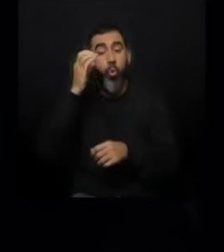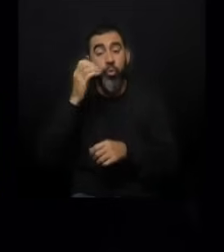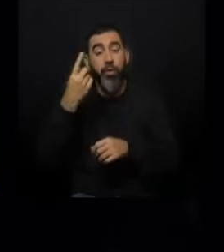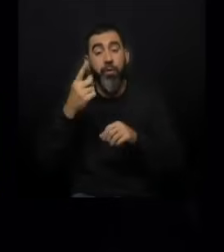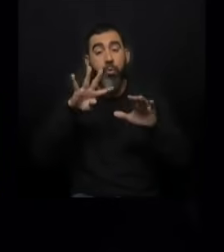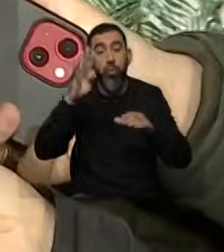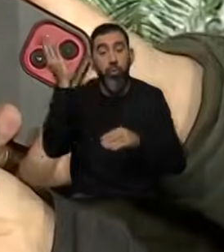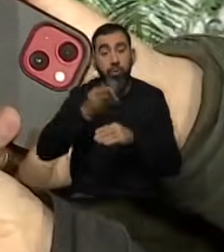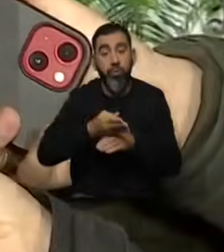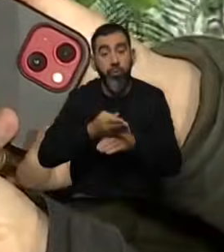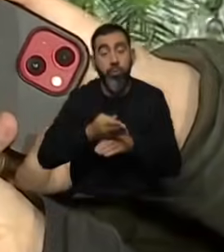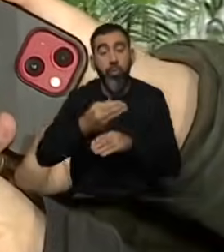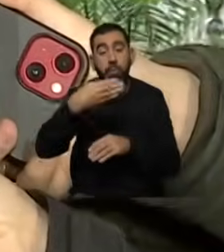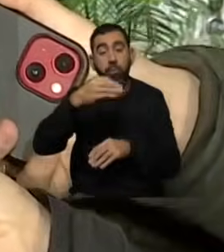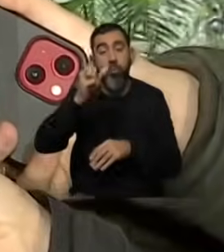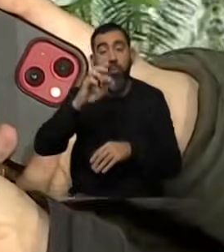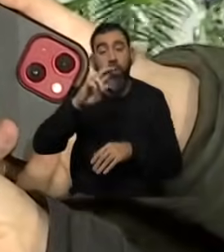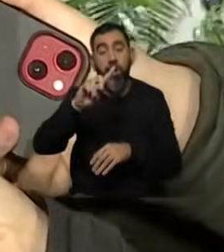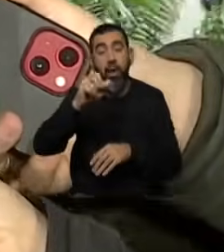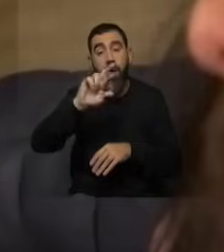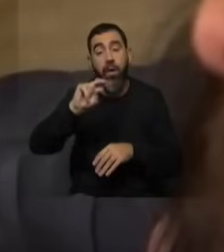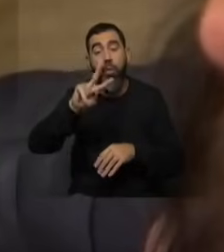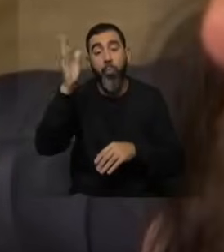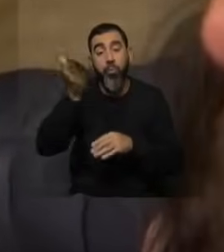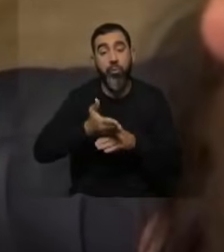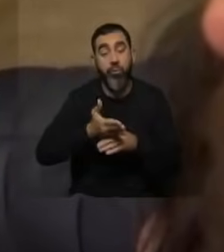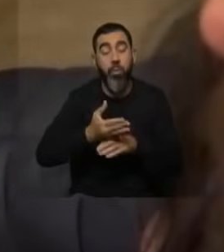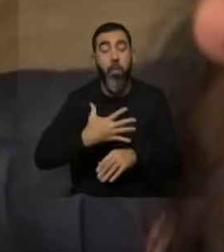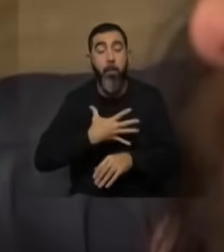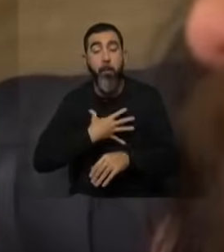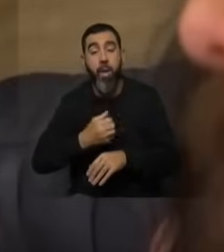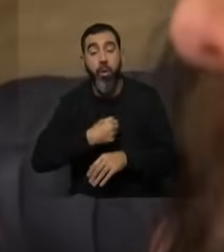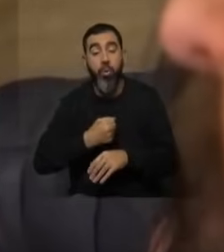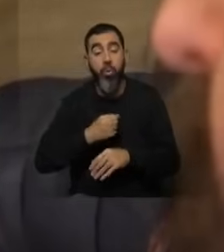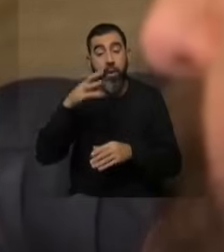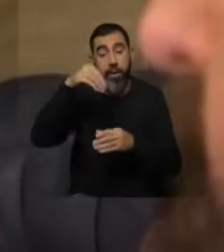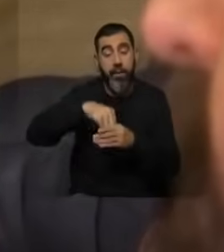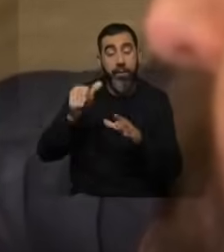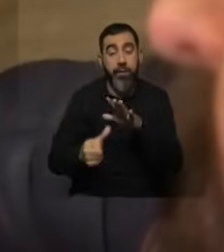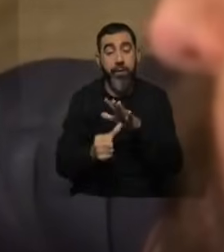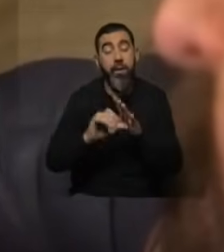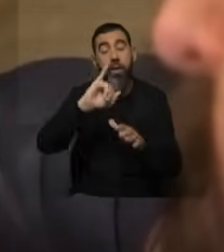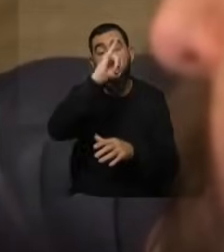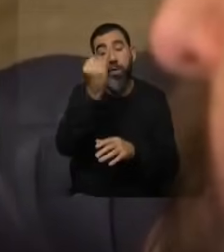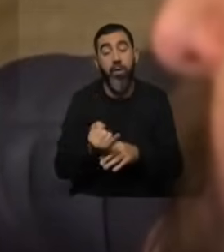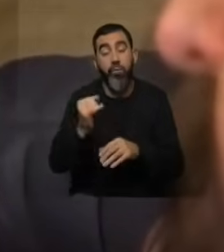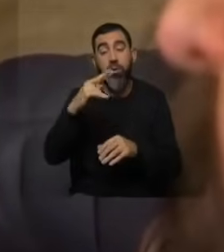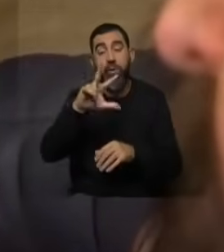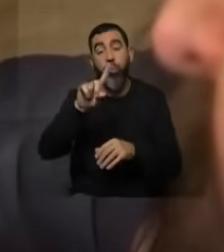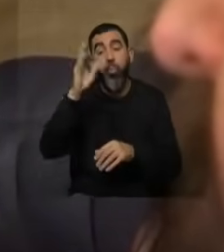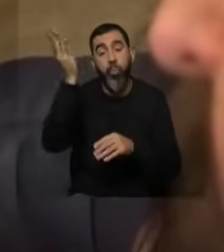19 y Mario Vergara con 2% en el Partido Nacional la interna la lidera Álvaro Delgado con